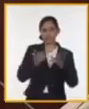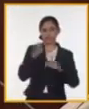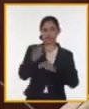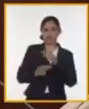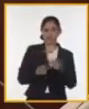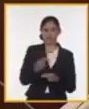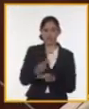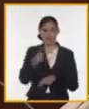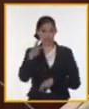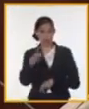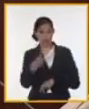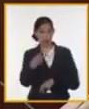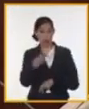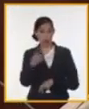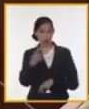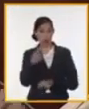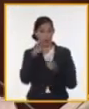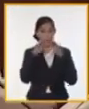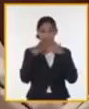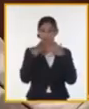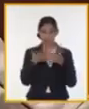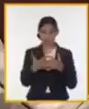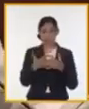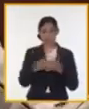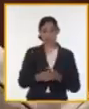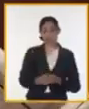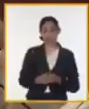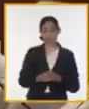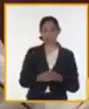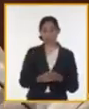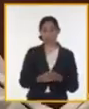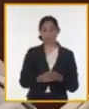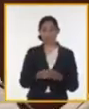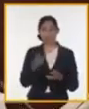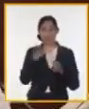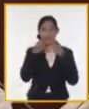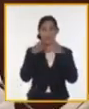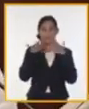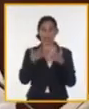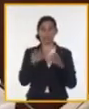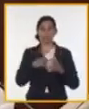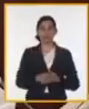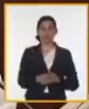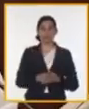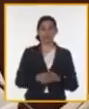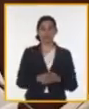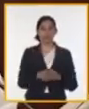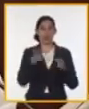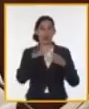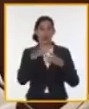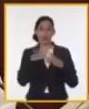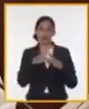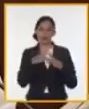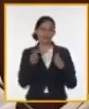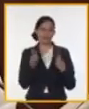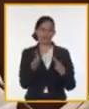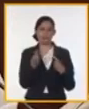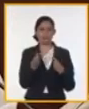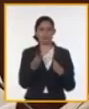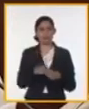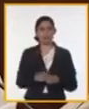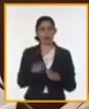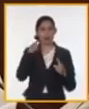grandes motivaciones, o diría, hay dos grandes motivaciones, y diría que hay una que es la más grande de todas, que es que en